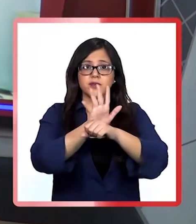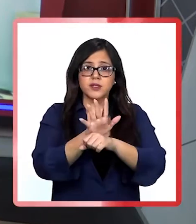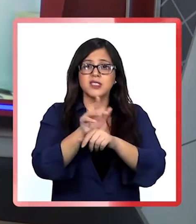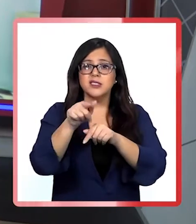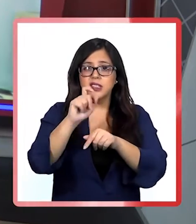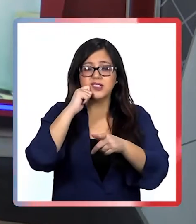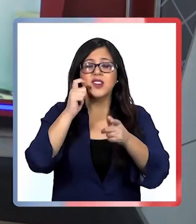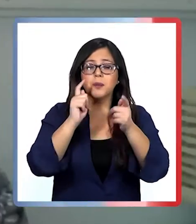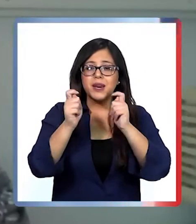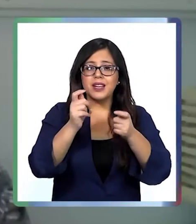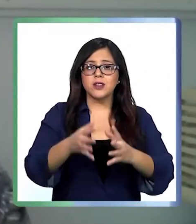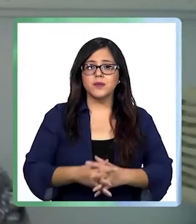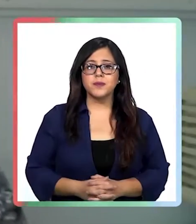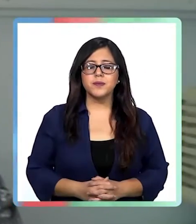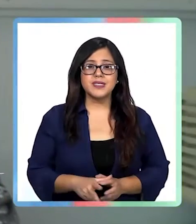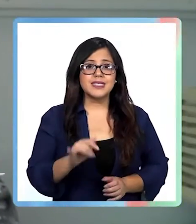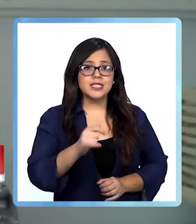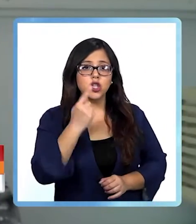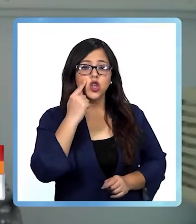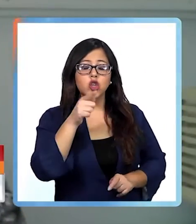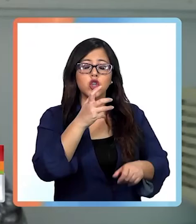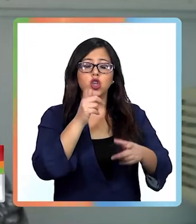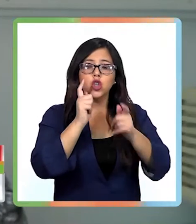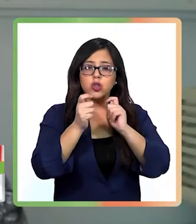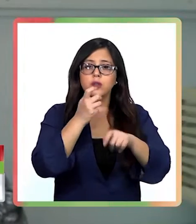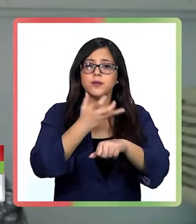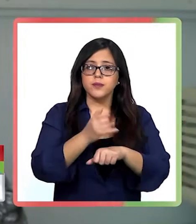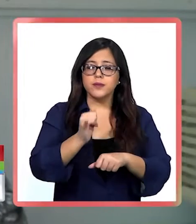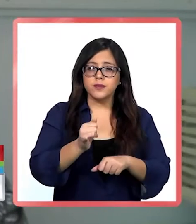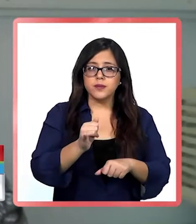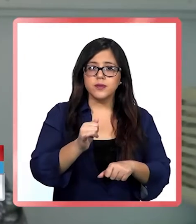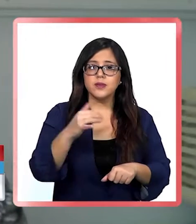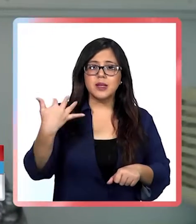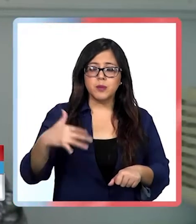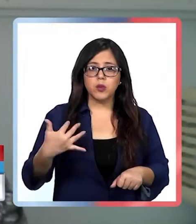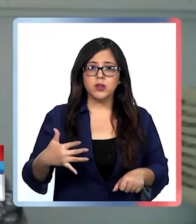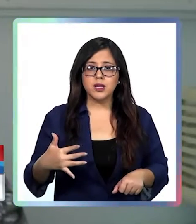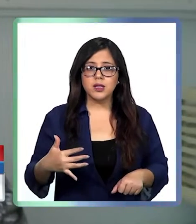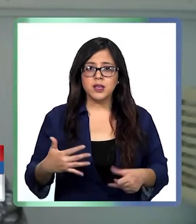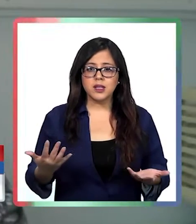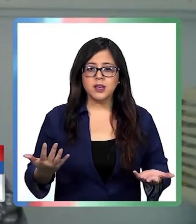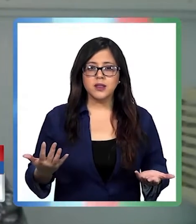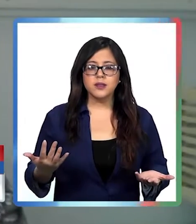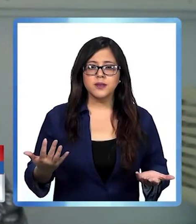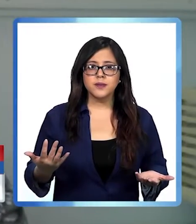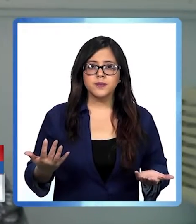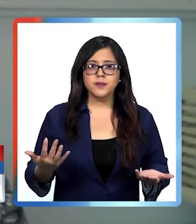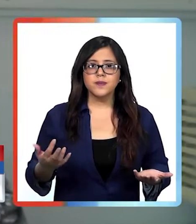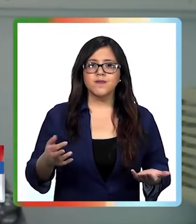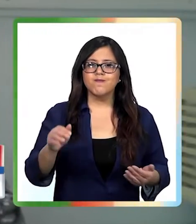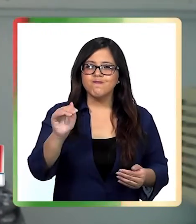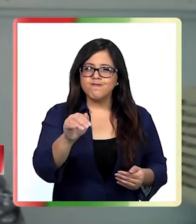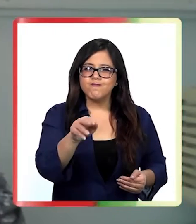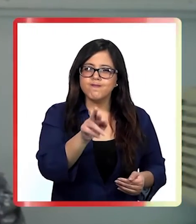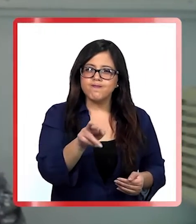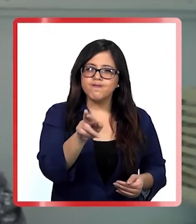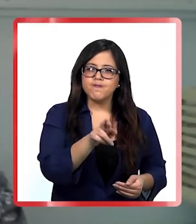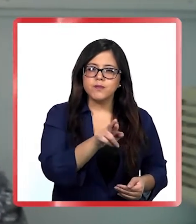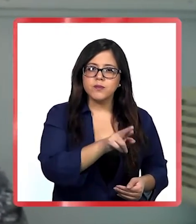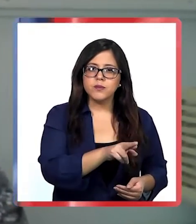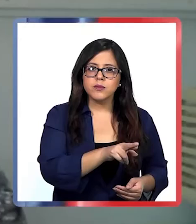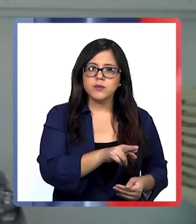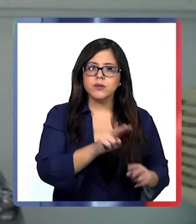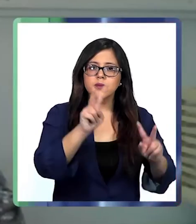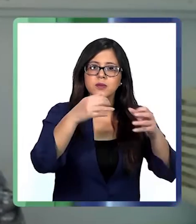muy grande. Sí, ahí hay un riesgo y ahí es súper importante ser insistente en repetir